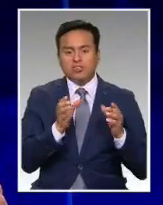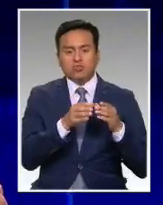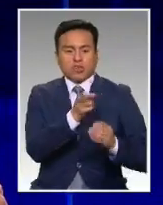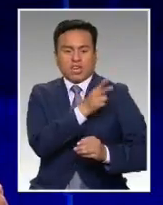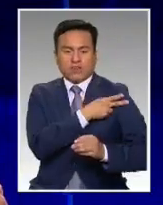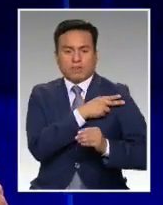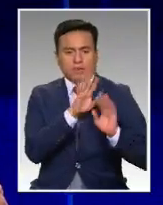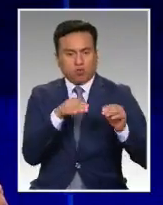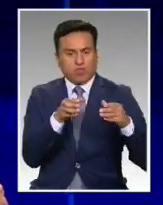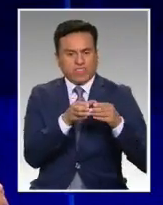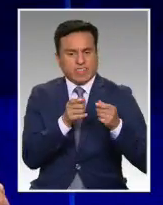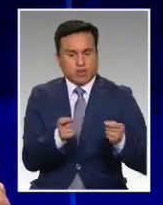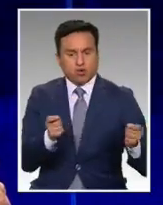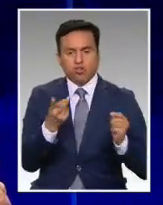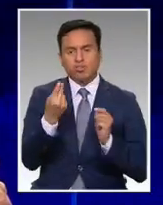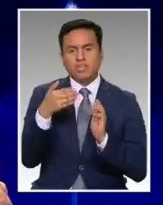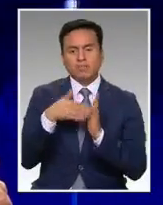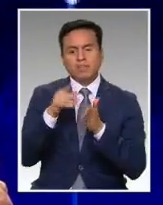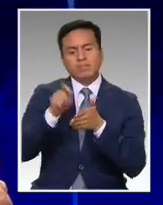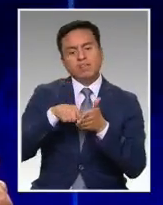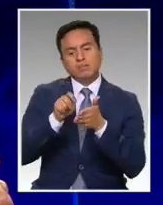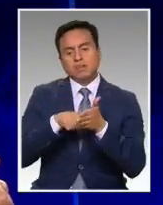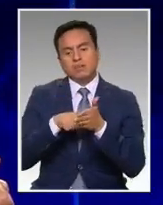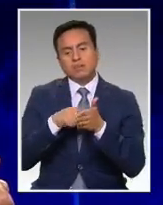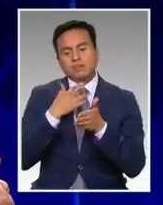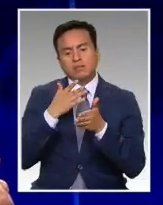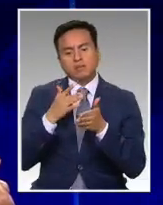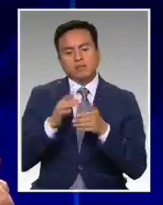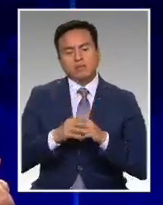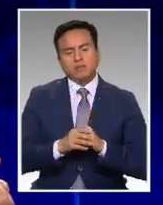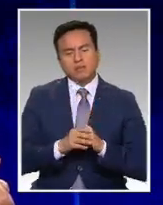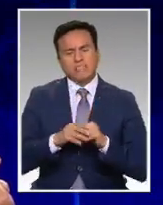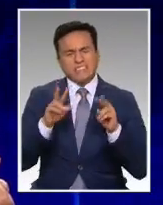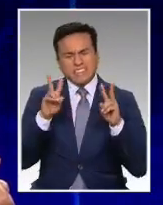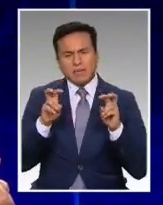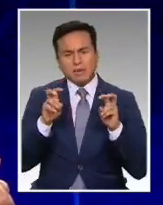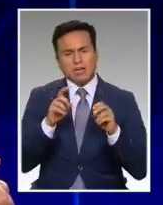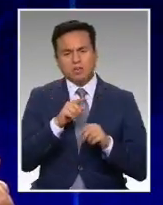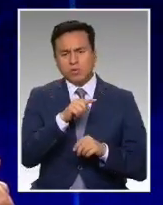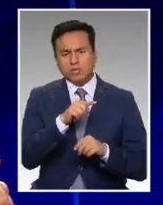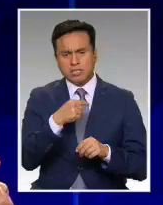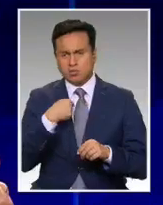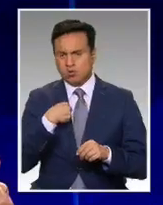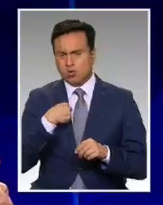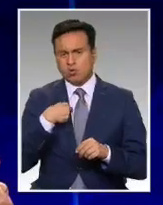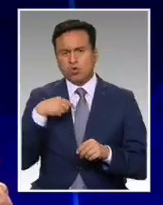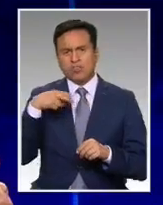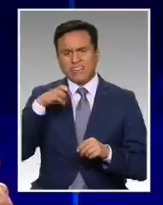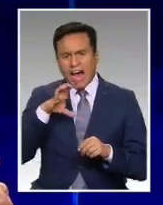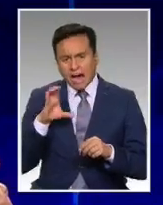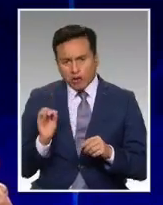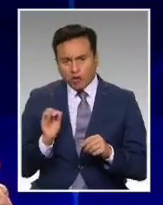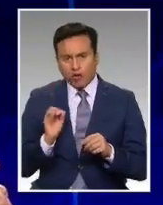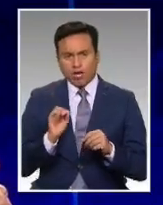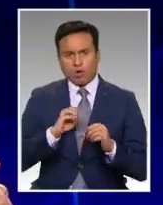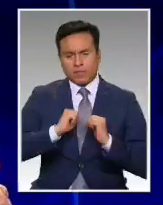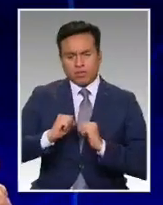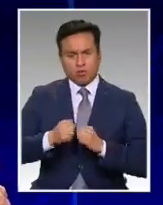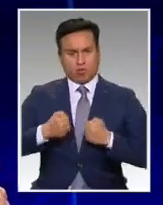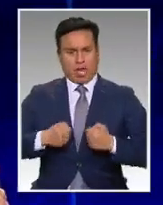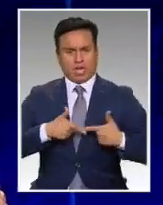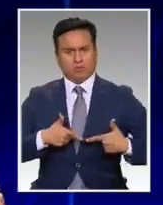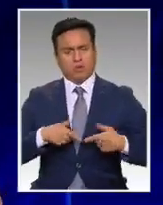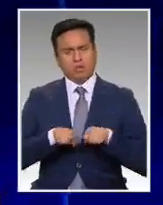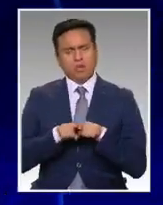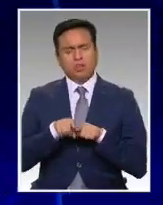campaña lo dijo dijo 12 mil firmas los diplomas del mostrador y el tema no soy ni yo es el narco aquí hay que combatir con coraje y si